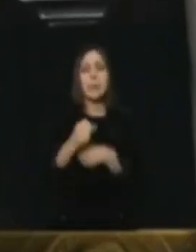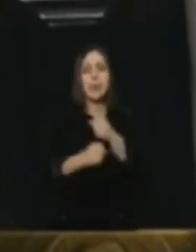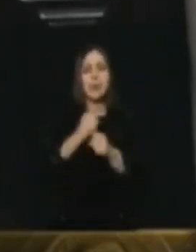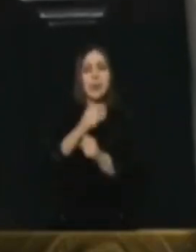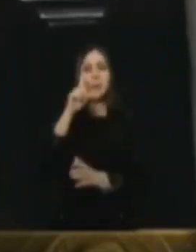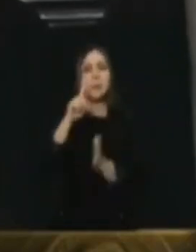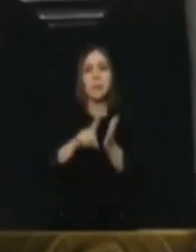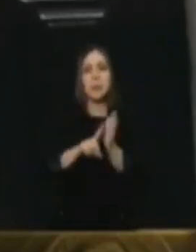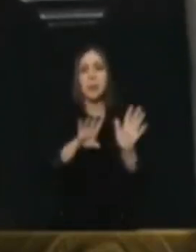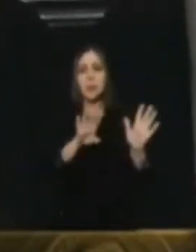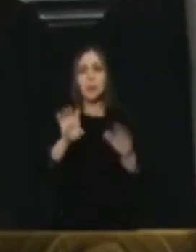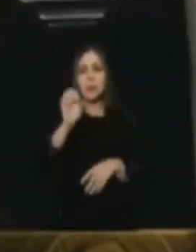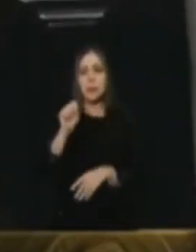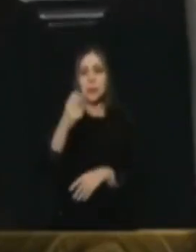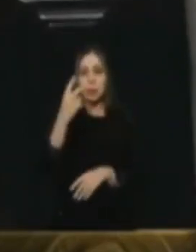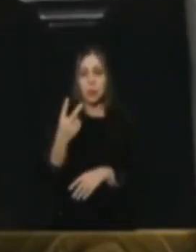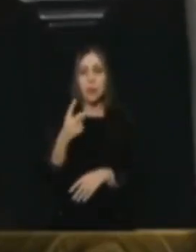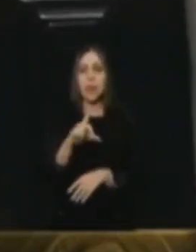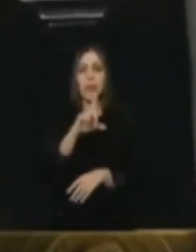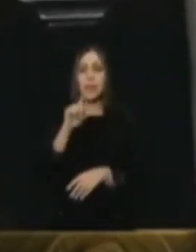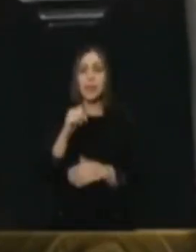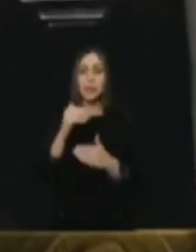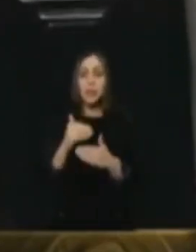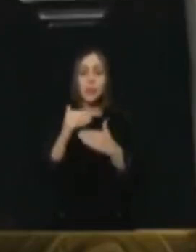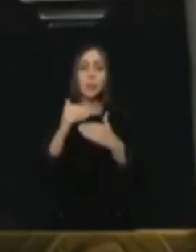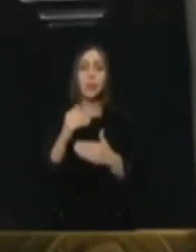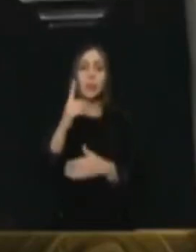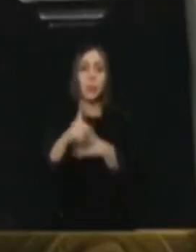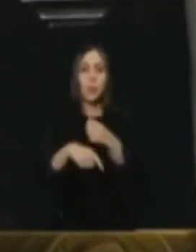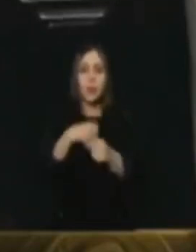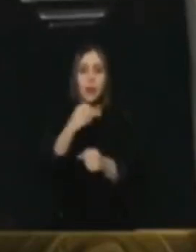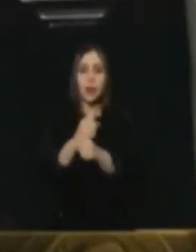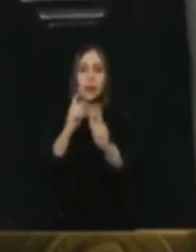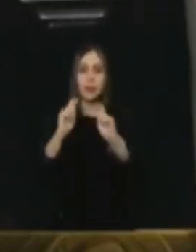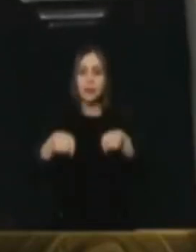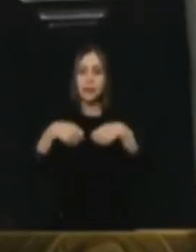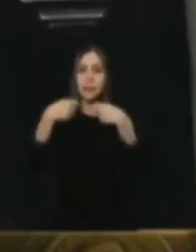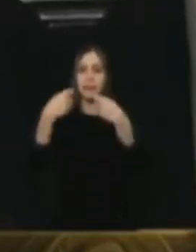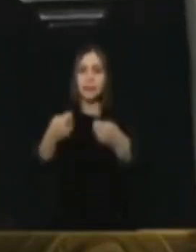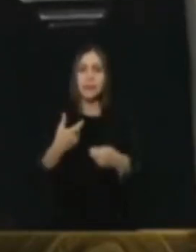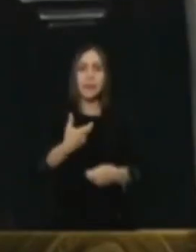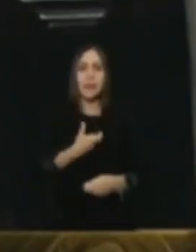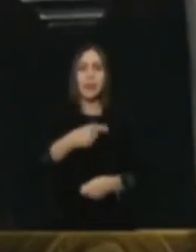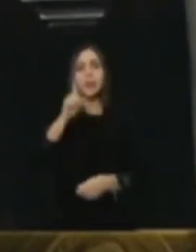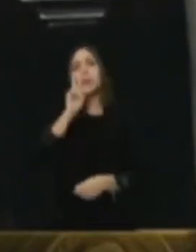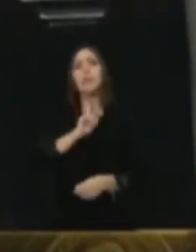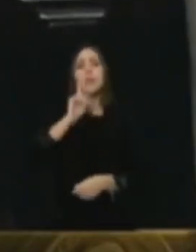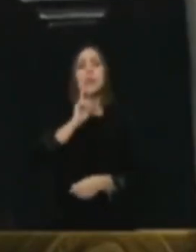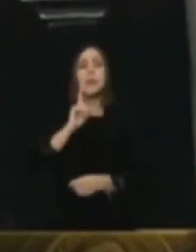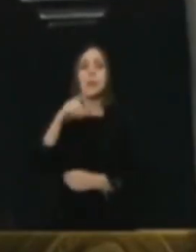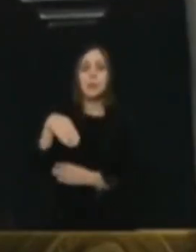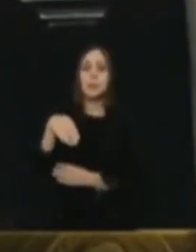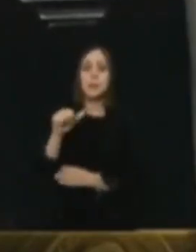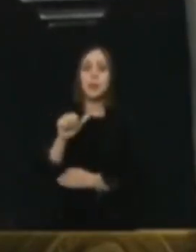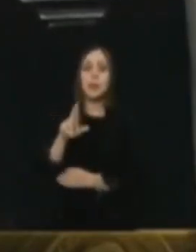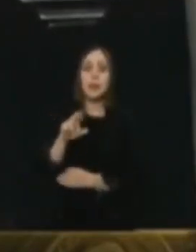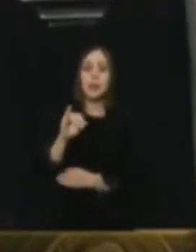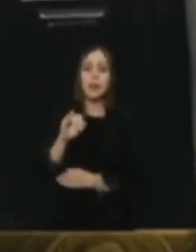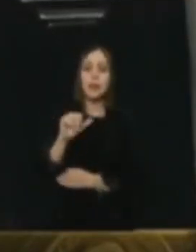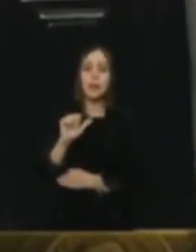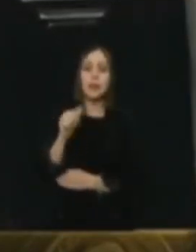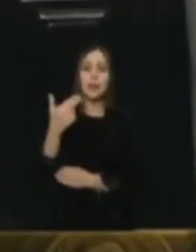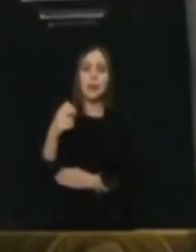1962, y al año siguiente le tocó a la impresora María